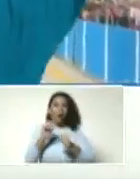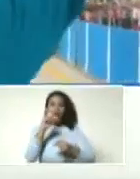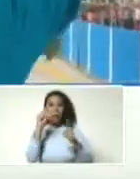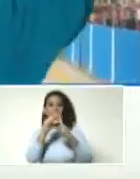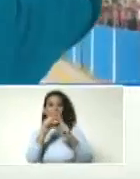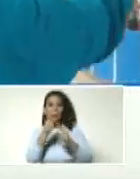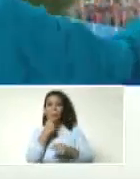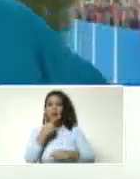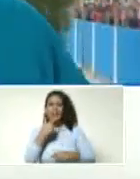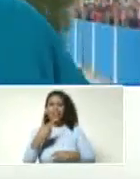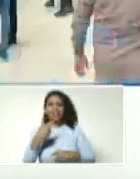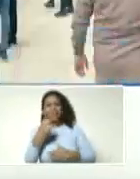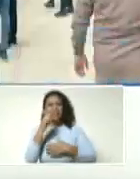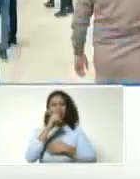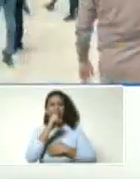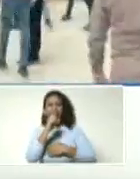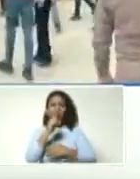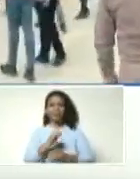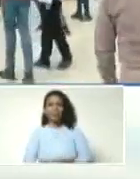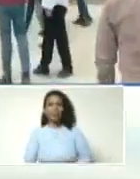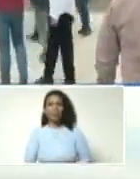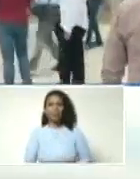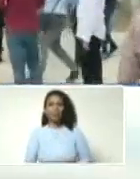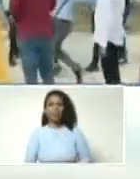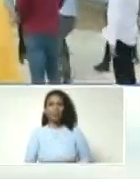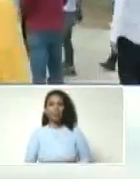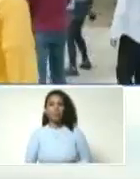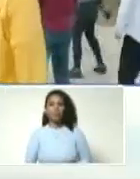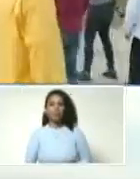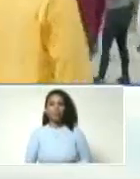ahí. ¿Ah?